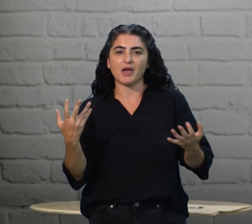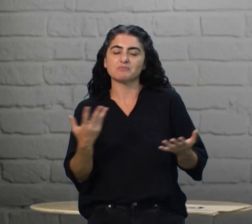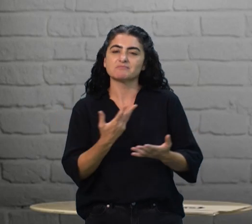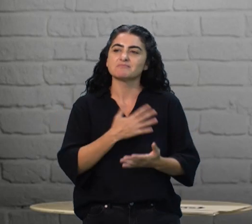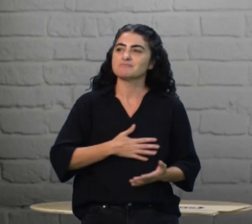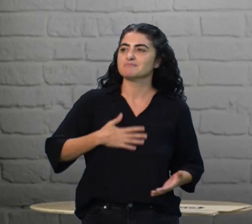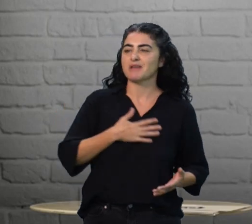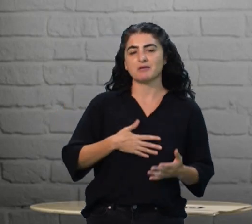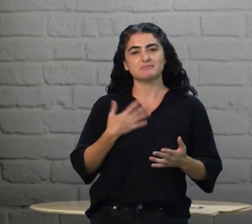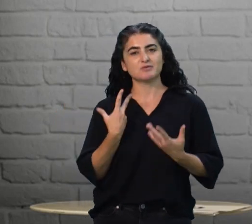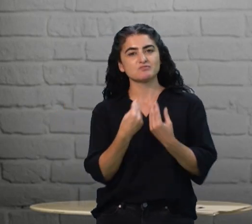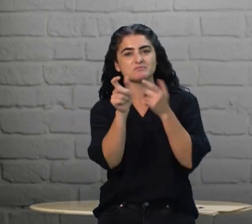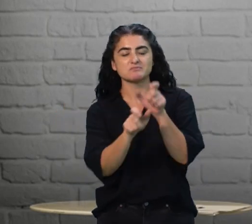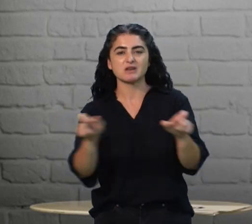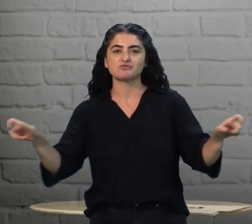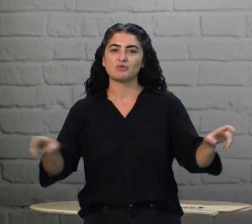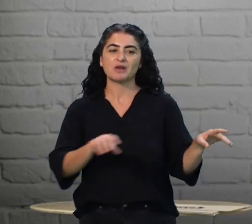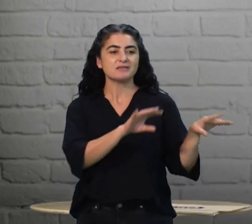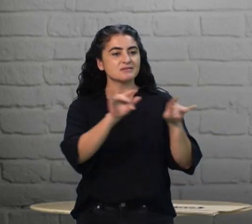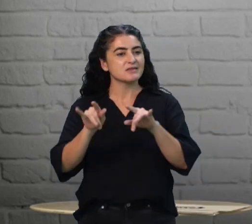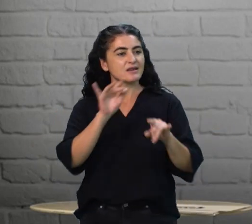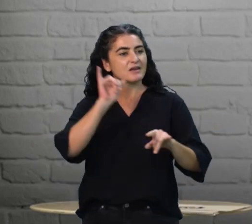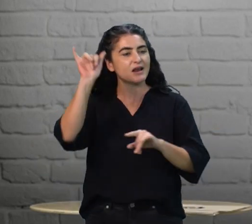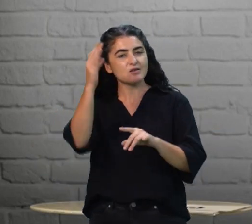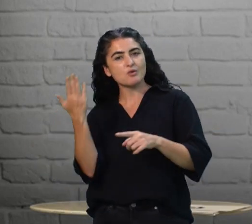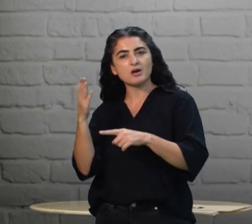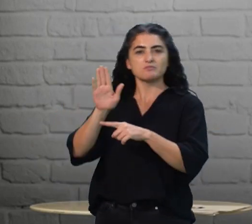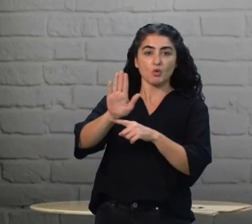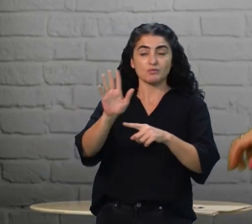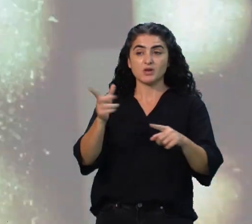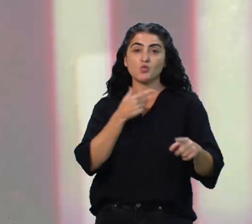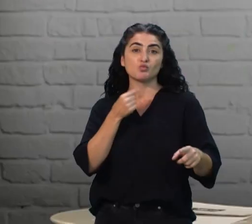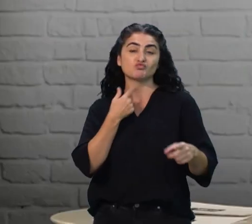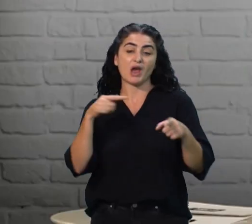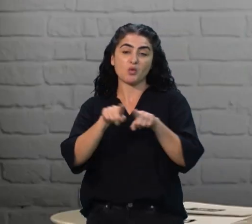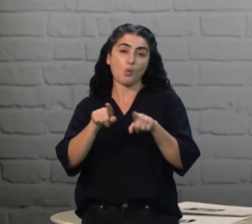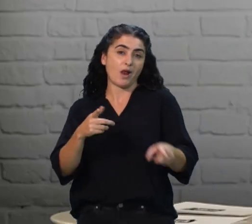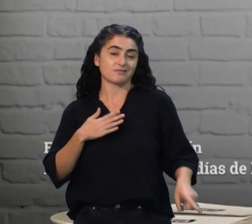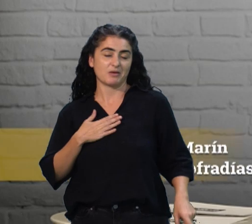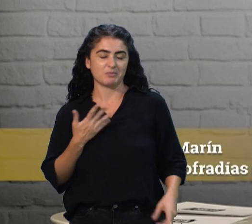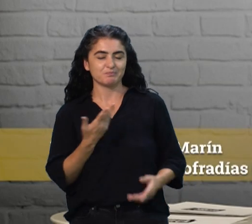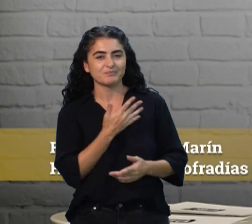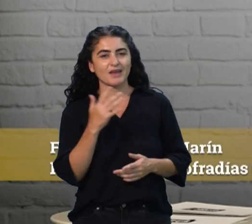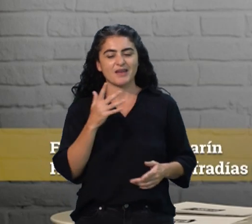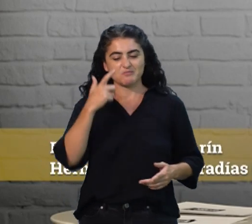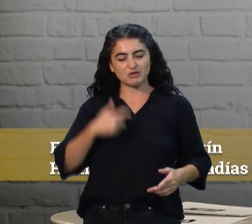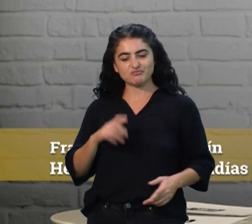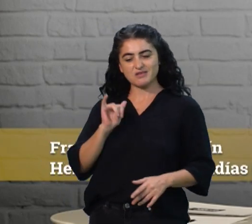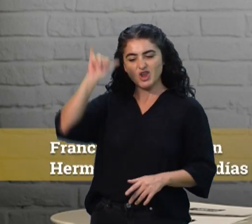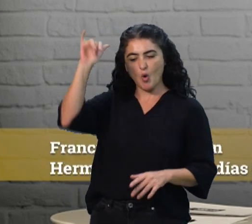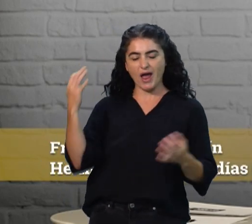enseñarle bien tu tierra y que les guste tanto como a ti Algo así ser riojano es Amante de lo